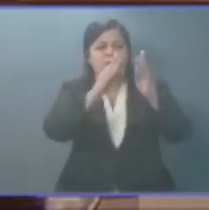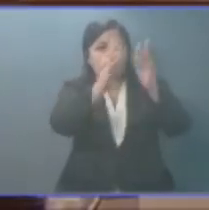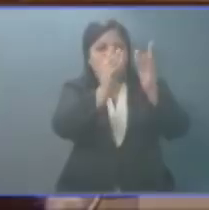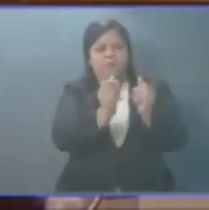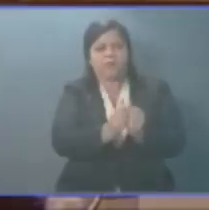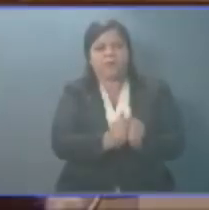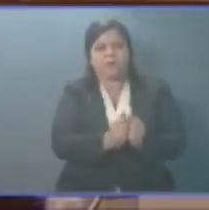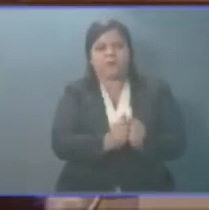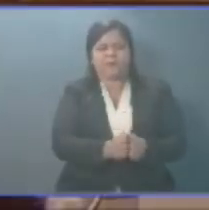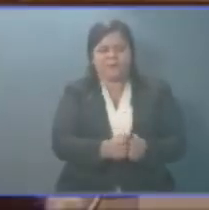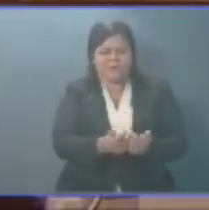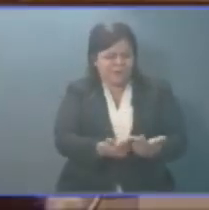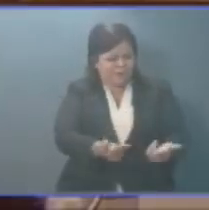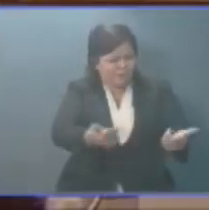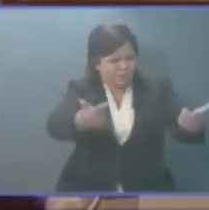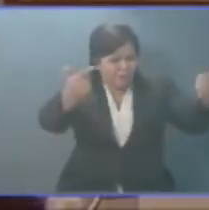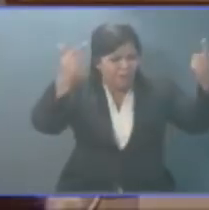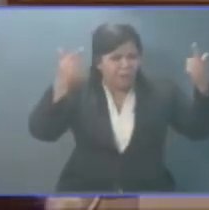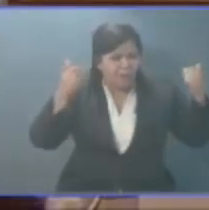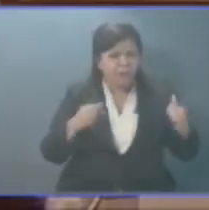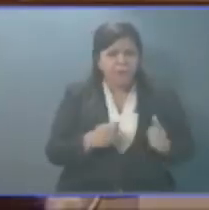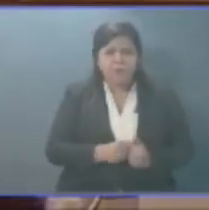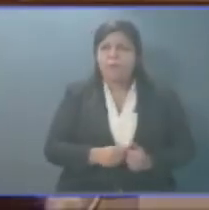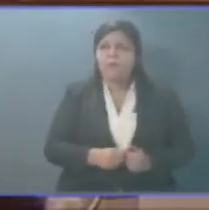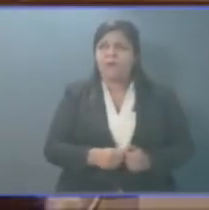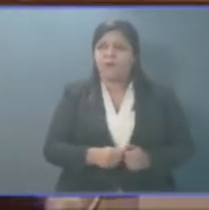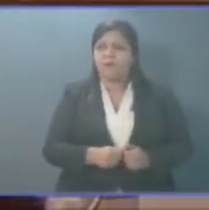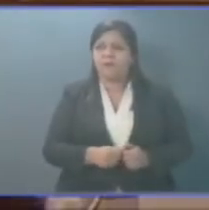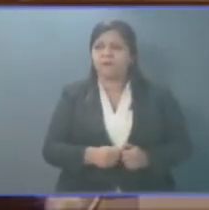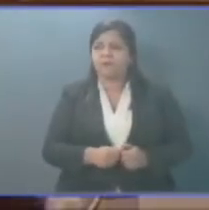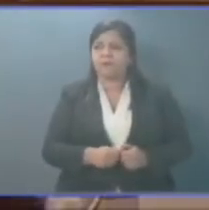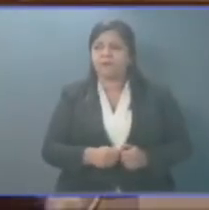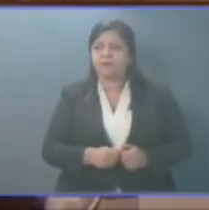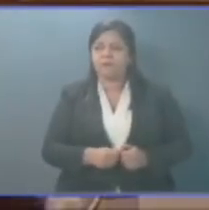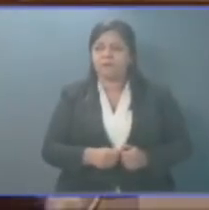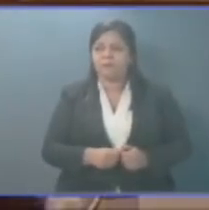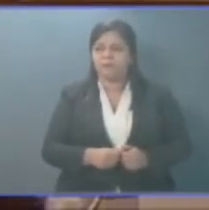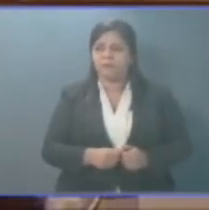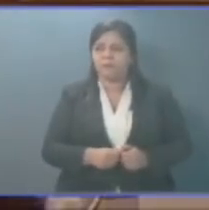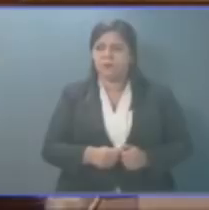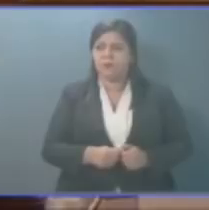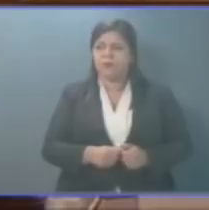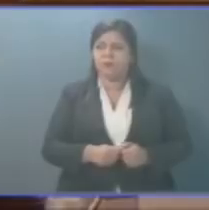presupuesto de los más paupérrimos de la región y del mundo entero.